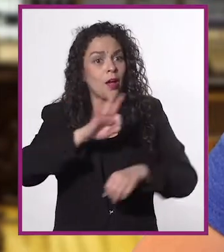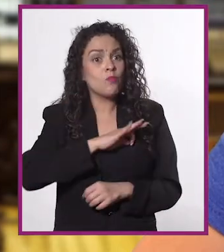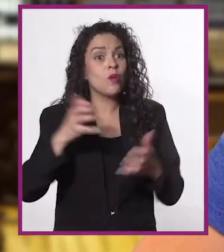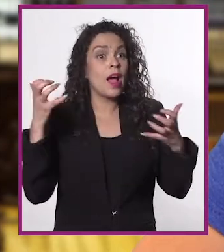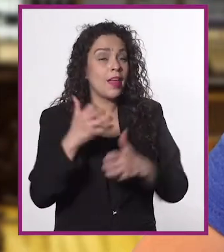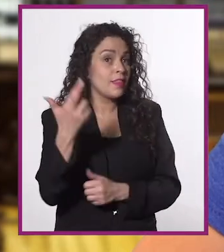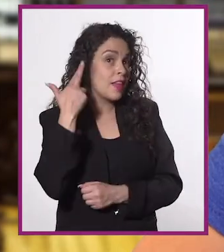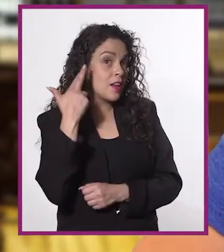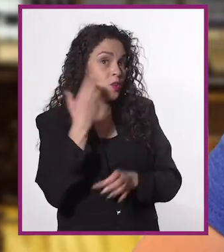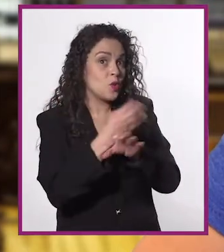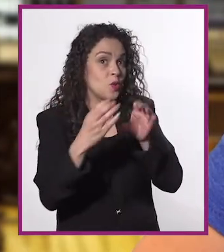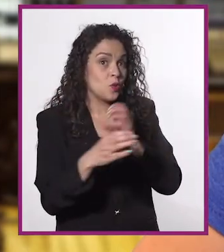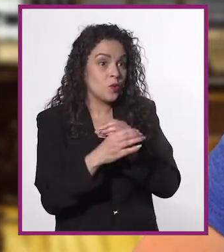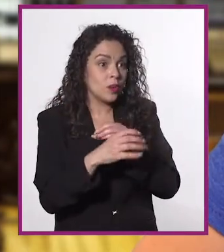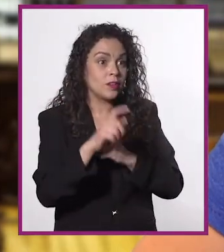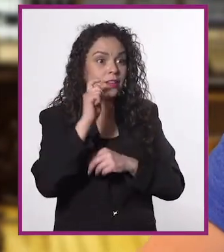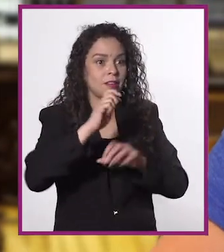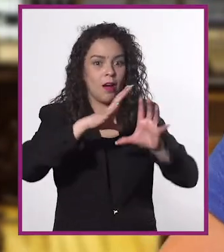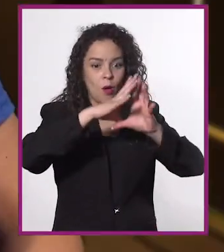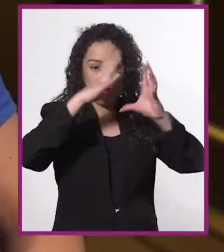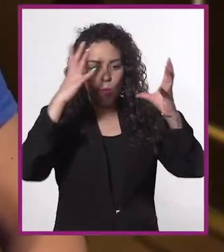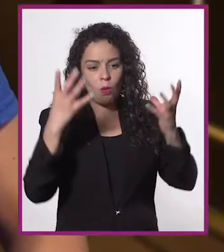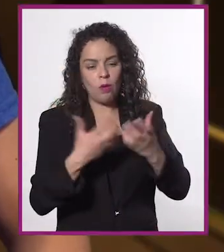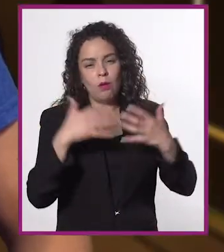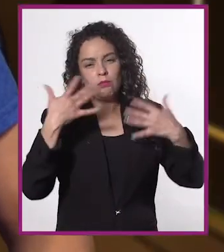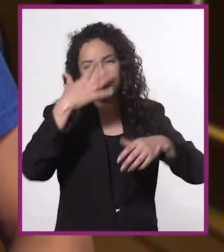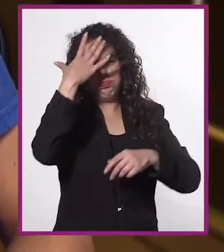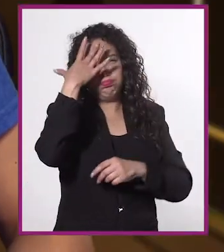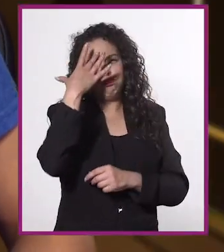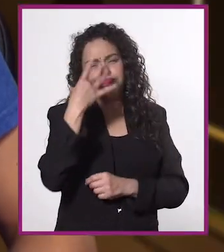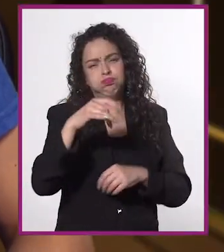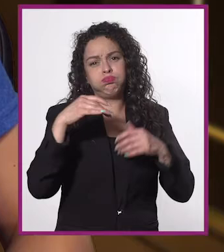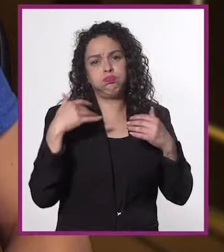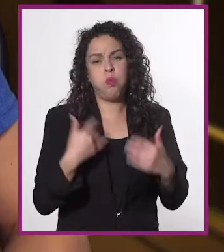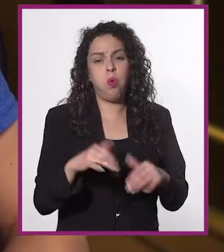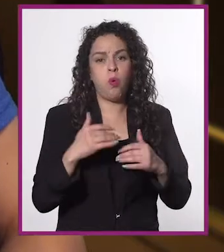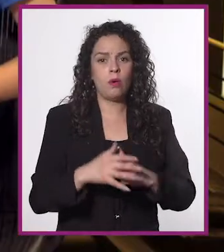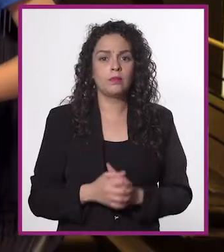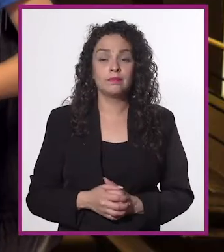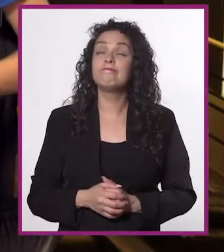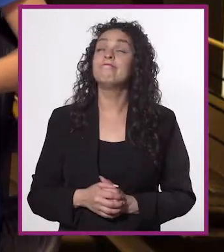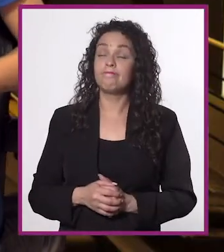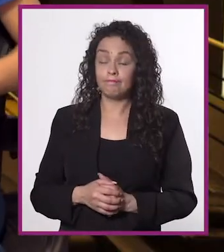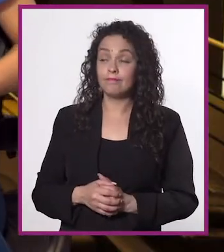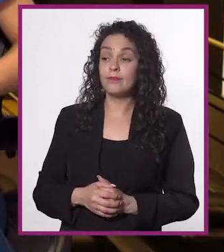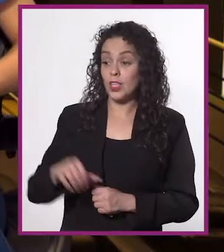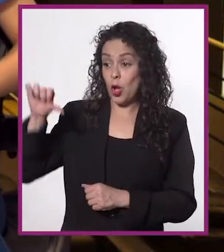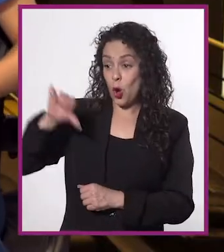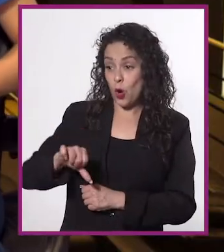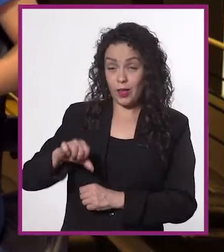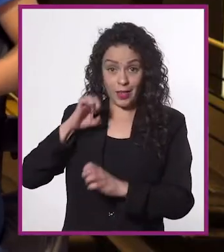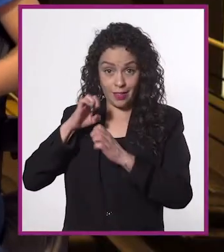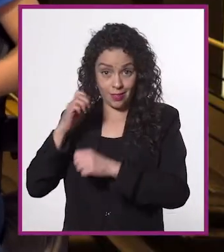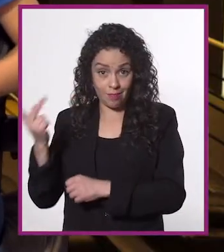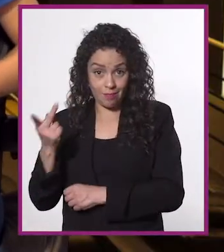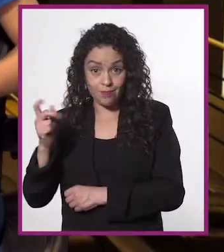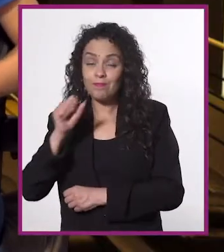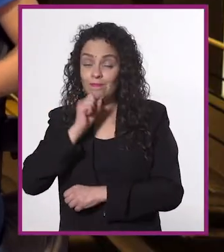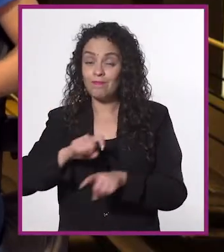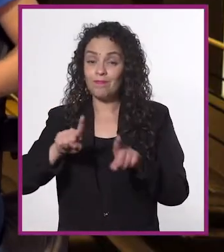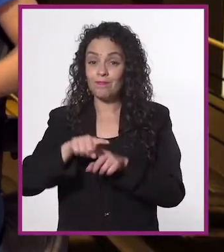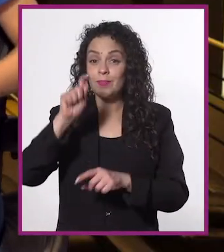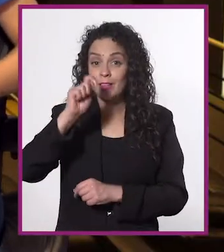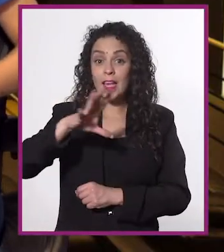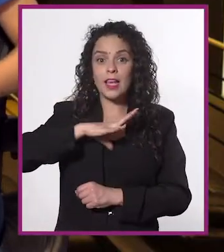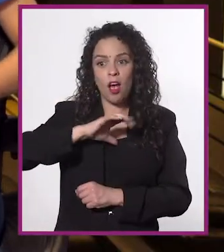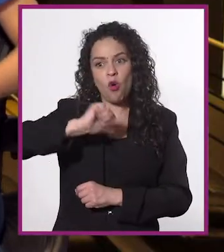objetos o mundos fantásticos. Y después de nuestra entrevista de hoy, también tendremos otro punto de